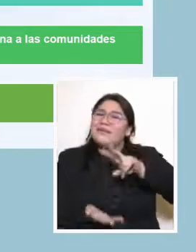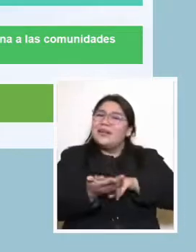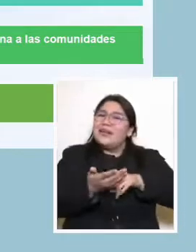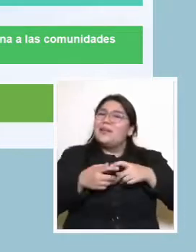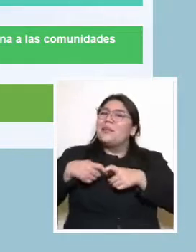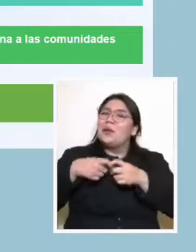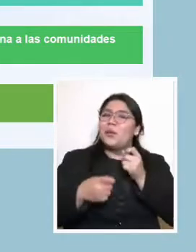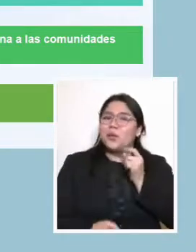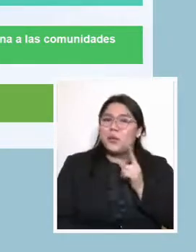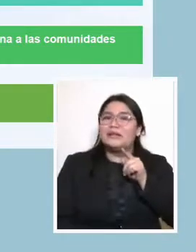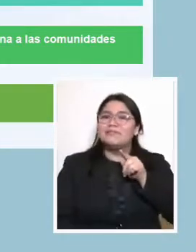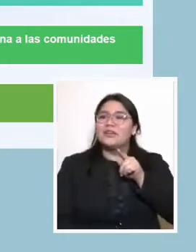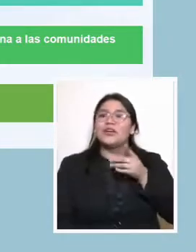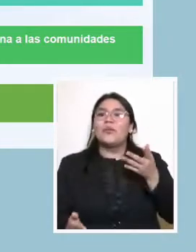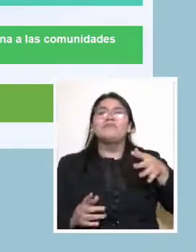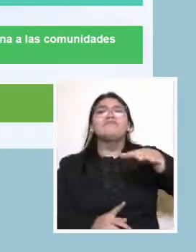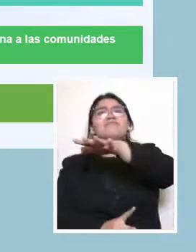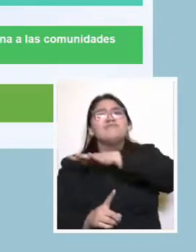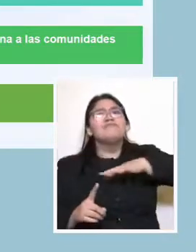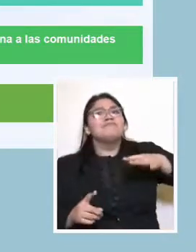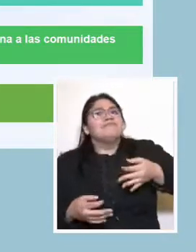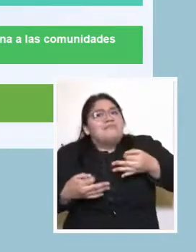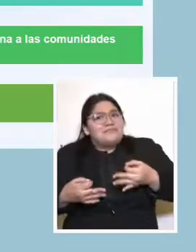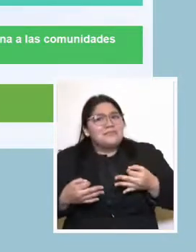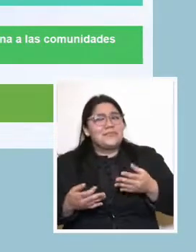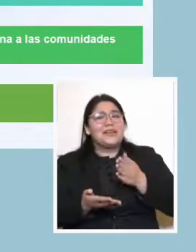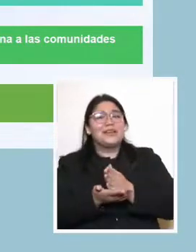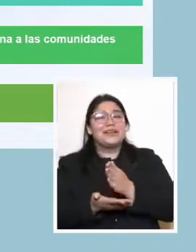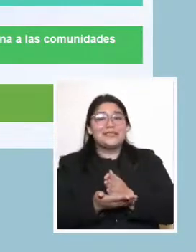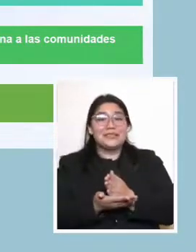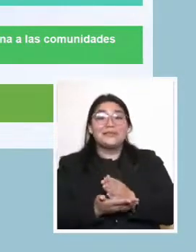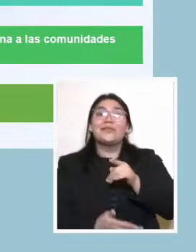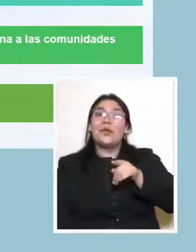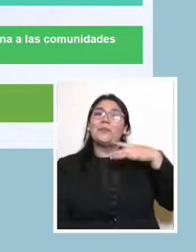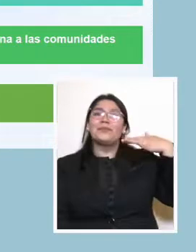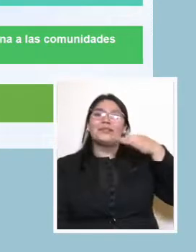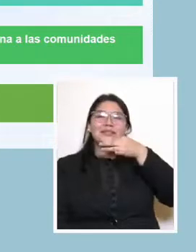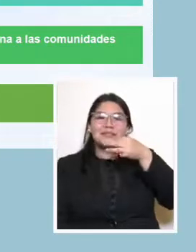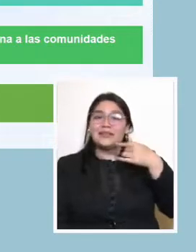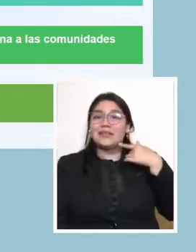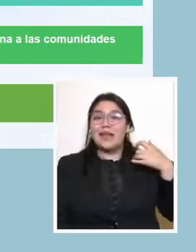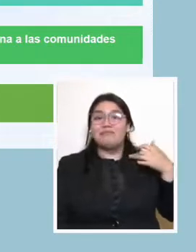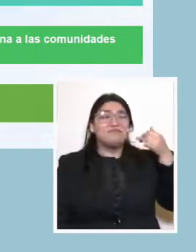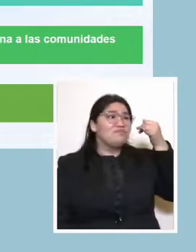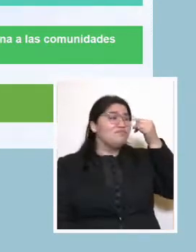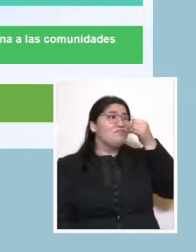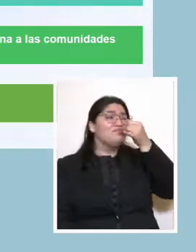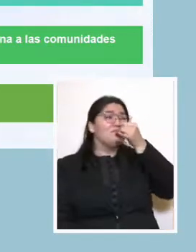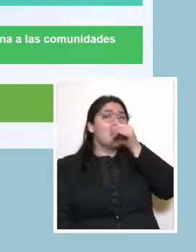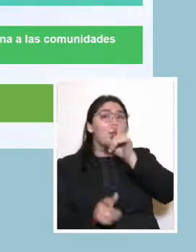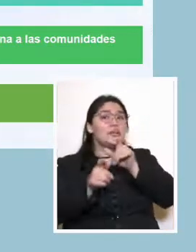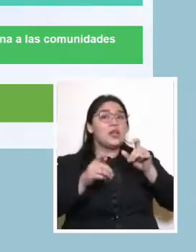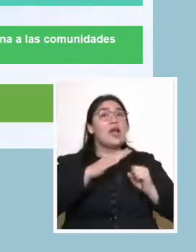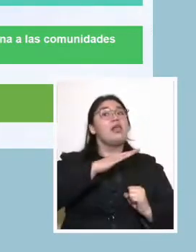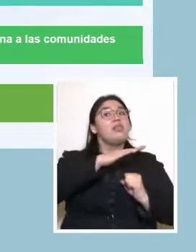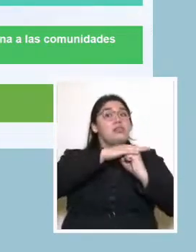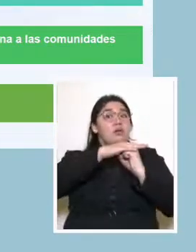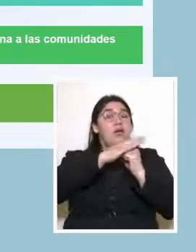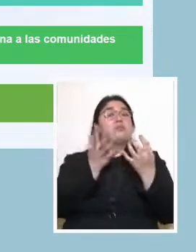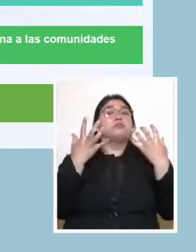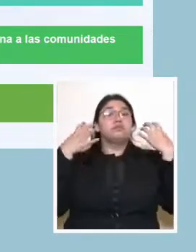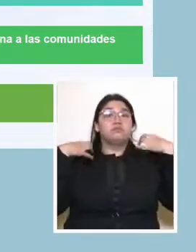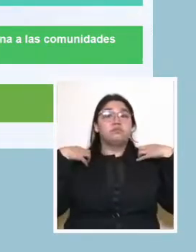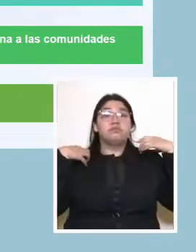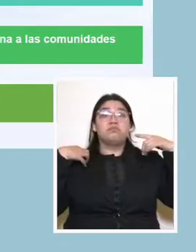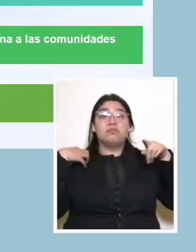clase. Y en esto es muy importante señalar que durante mucho tiempo, ¿no?, quienes han ejercido autoridad han desconocido